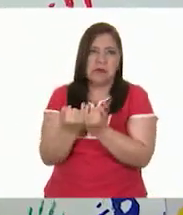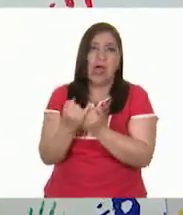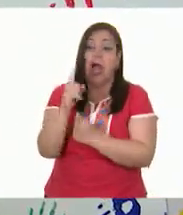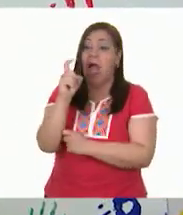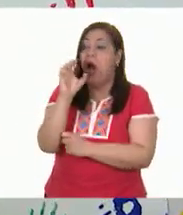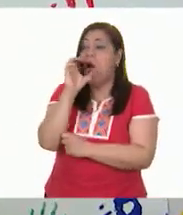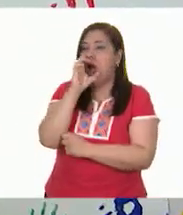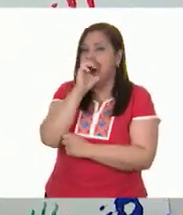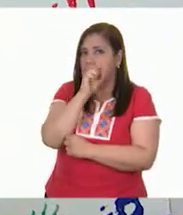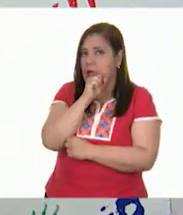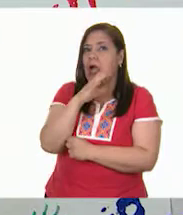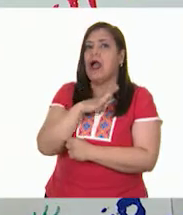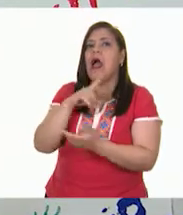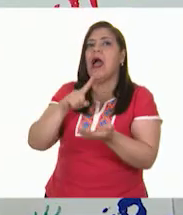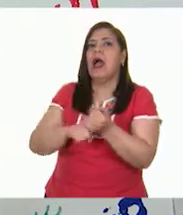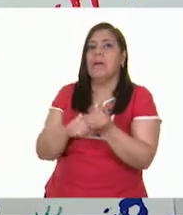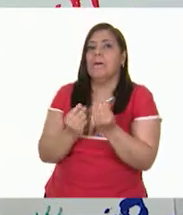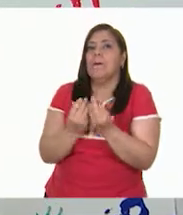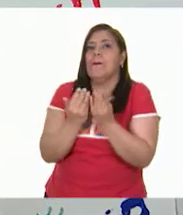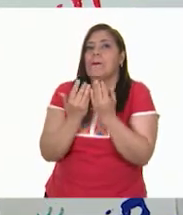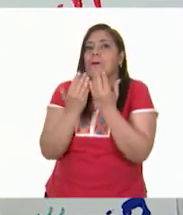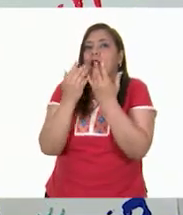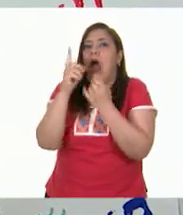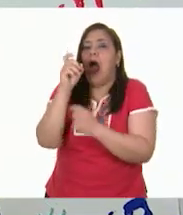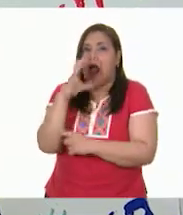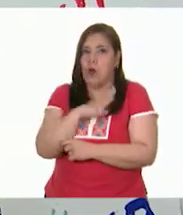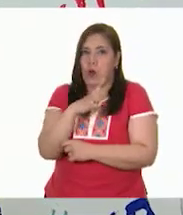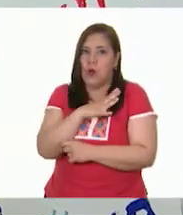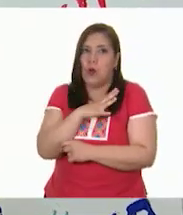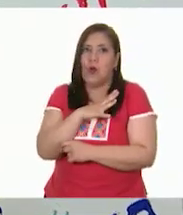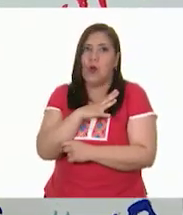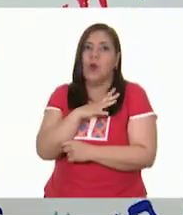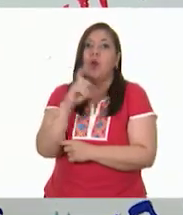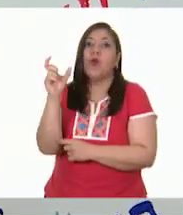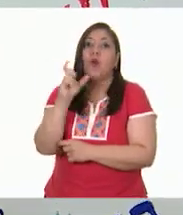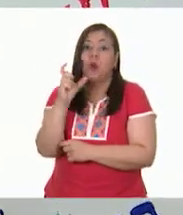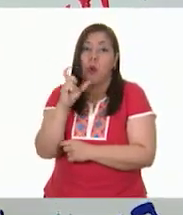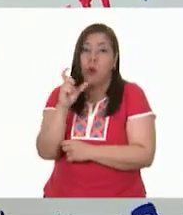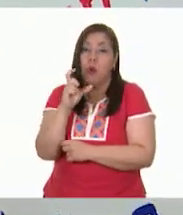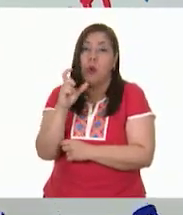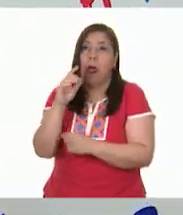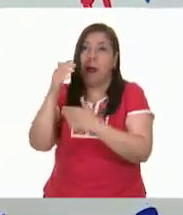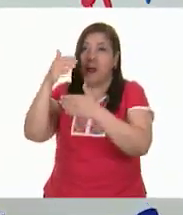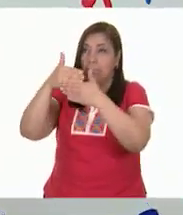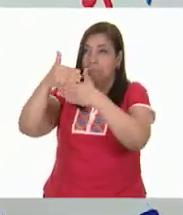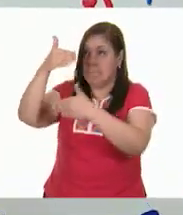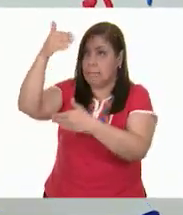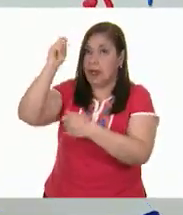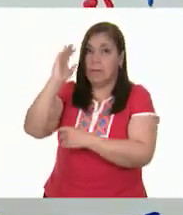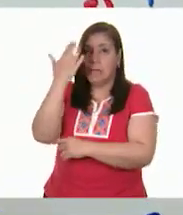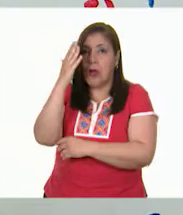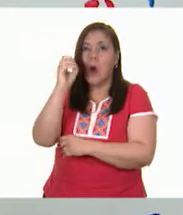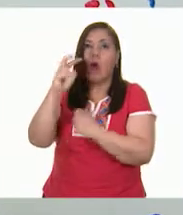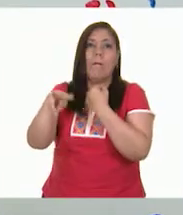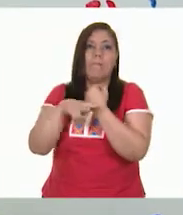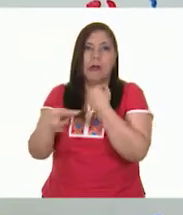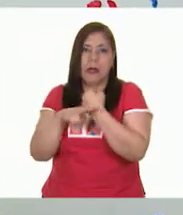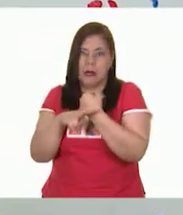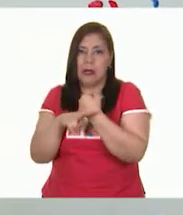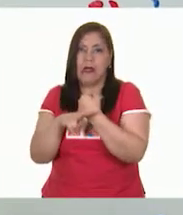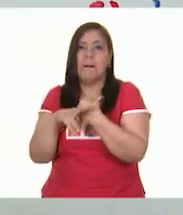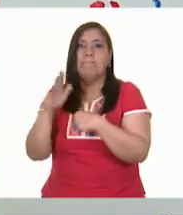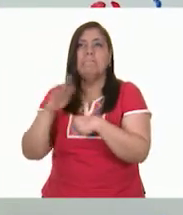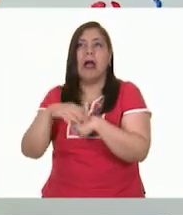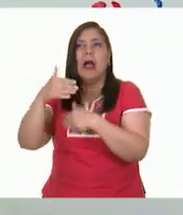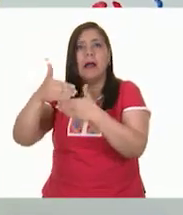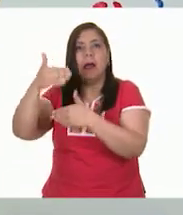también tiene vapor de agua. Ese vapor, al entrar en contacto con el espejo o con un vidrio, como es más